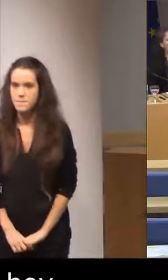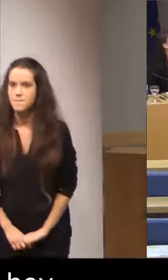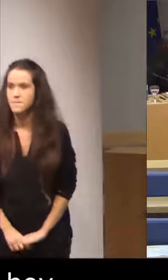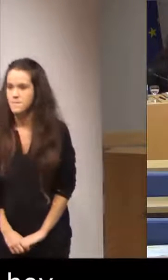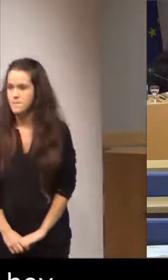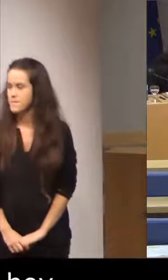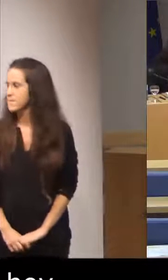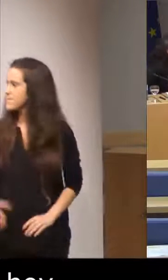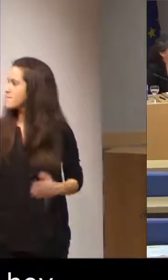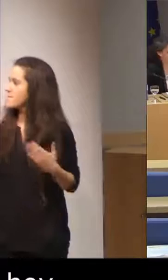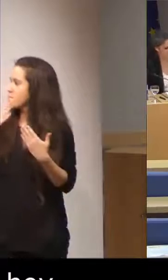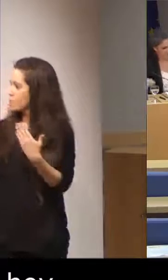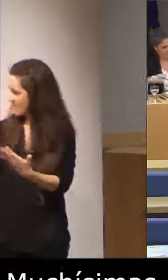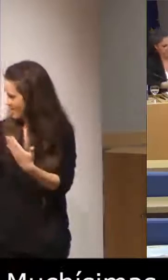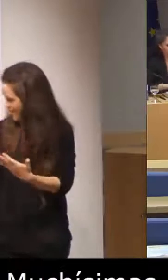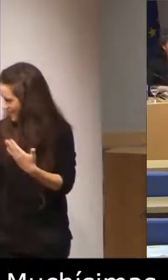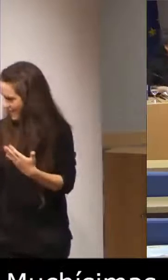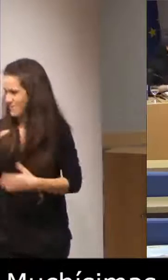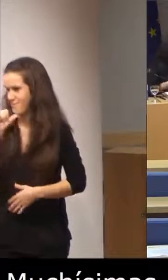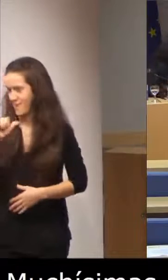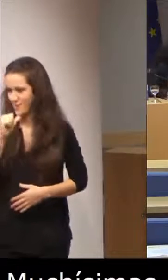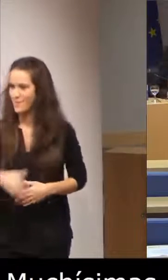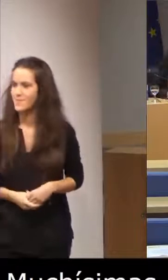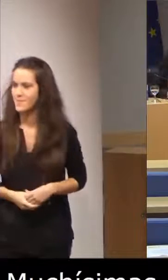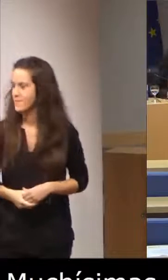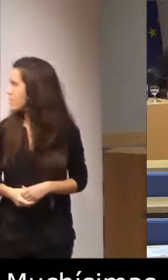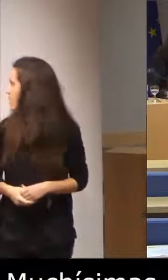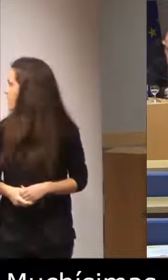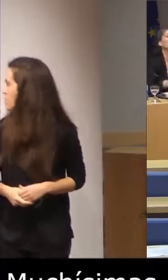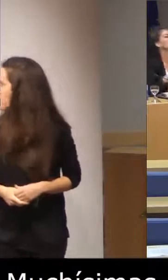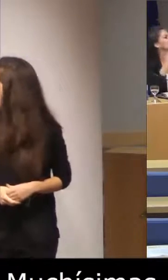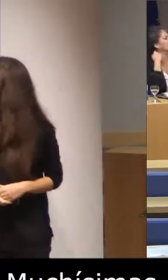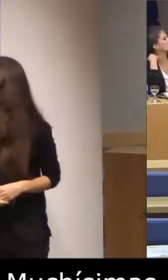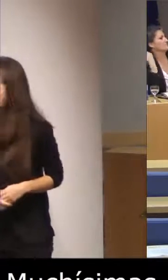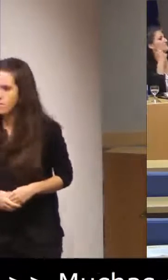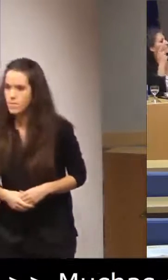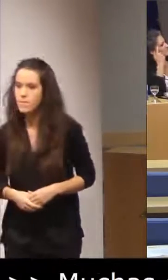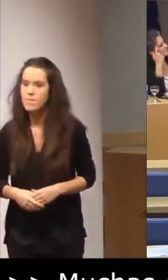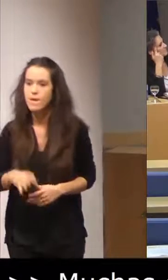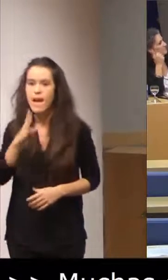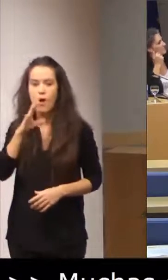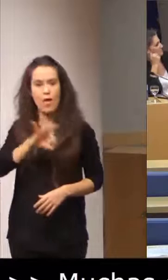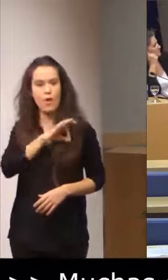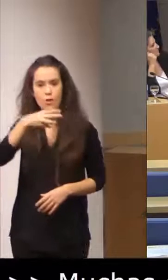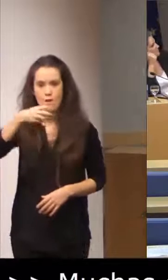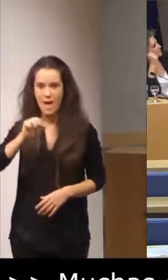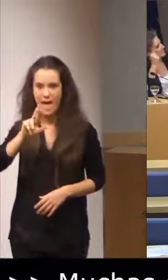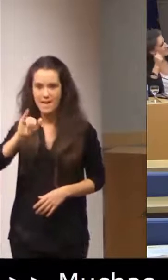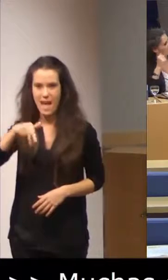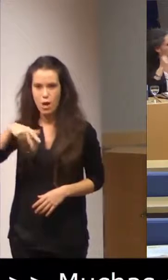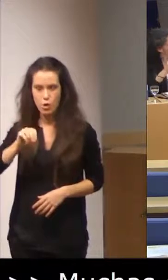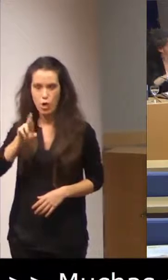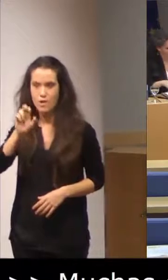Muchas gracias, Mariluz. Tiene a continuación la palabra don Mariano Reyes, coordinador de la Red